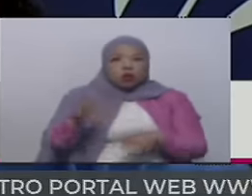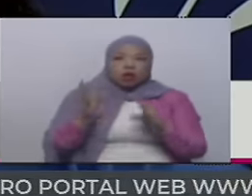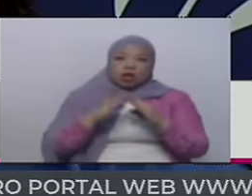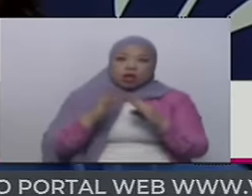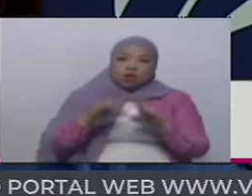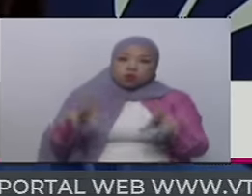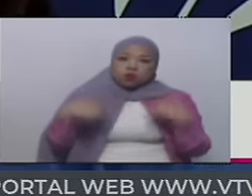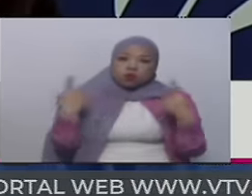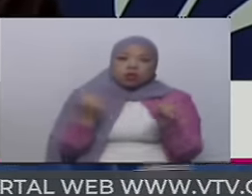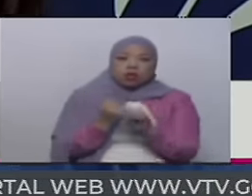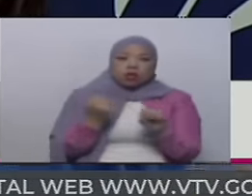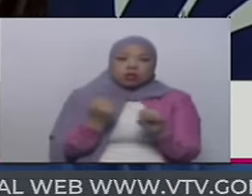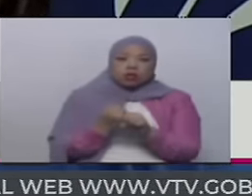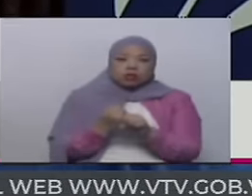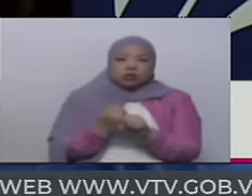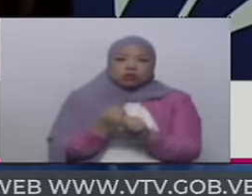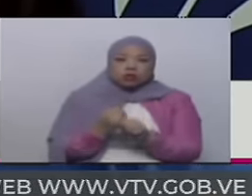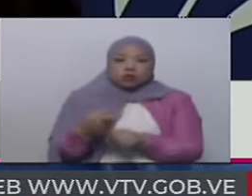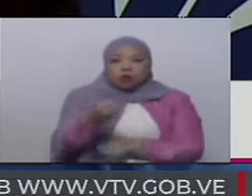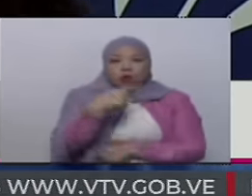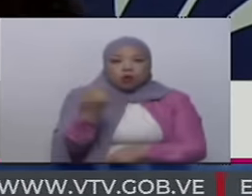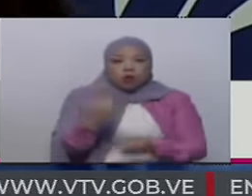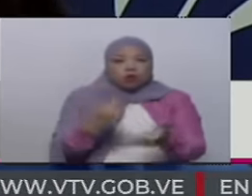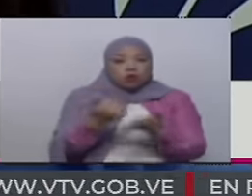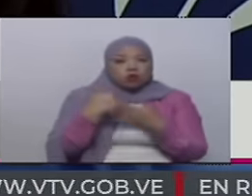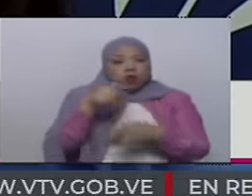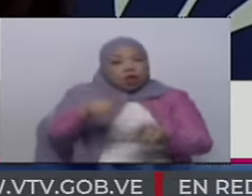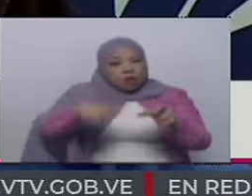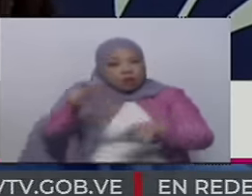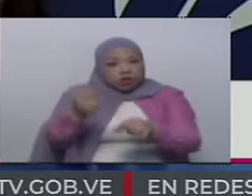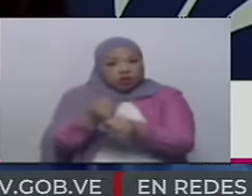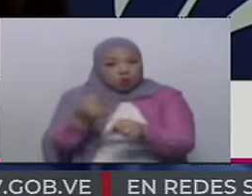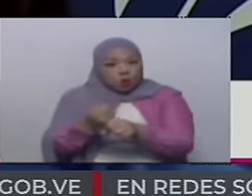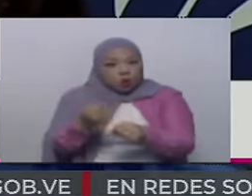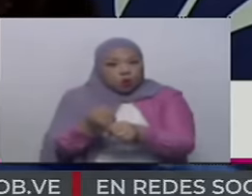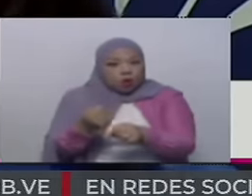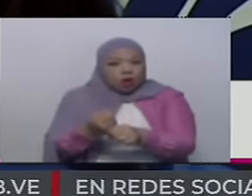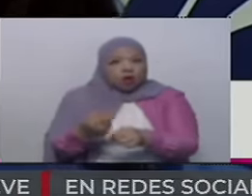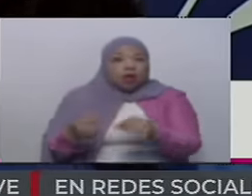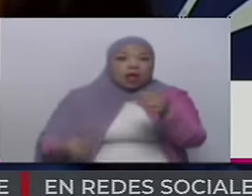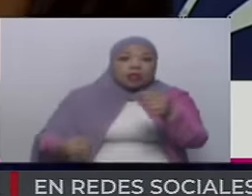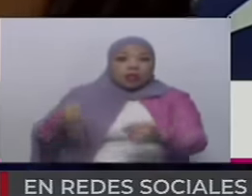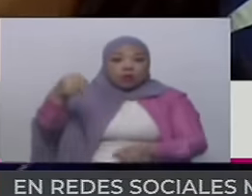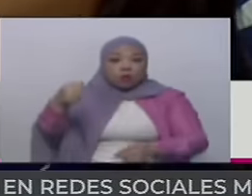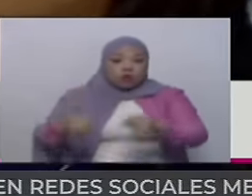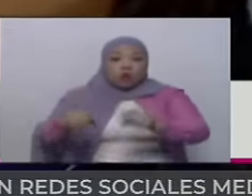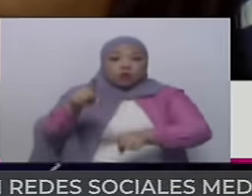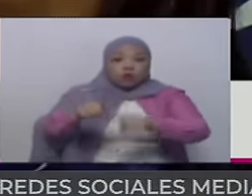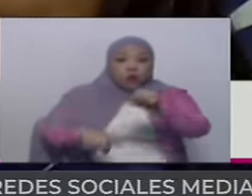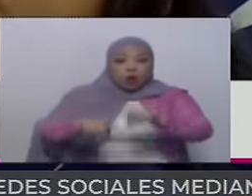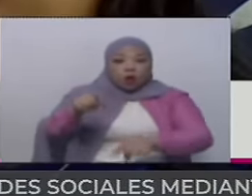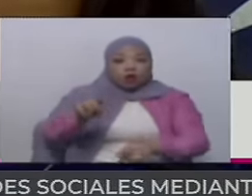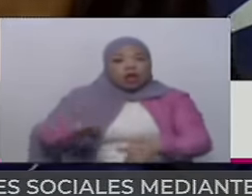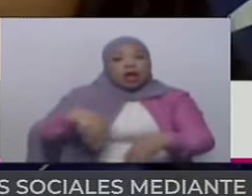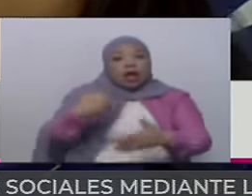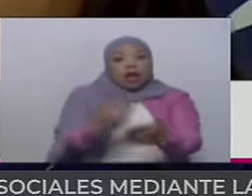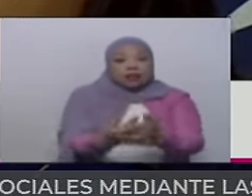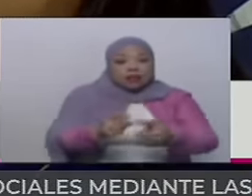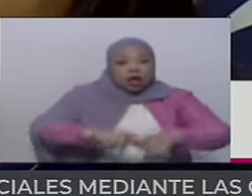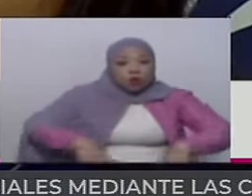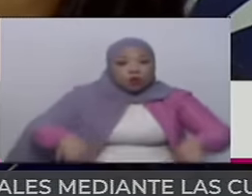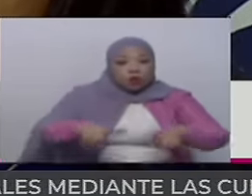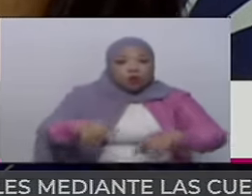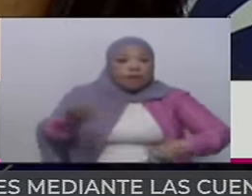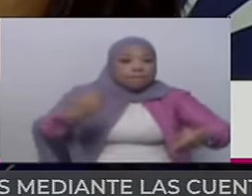local, de la bodega, y ahí nosotros podemos ayudar a la gente. O sea, la mercancía te llega los llanos, con más calidad, más fresca. Sí,